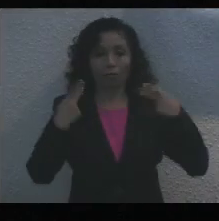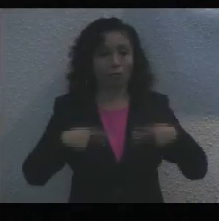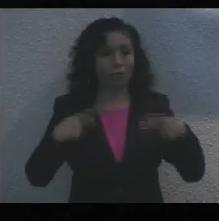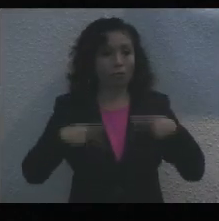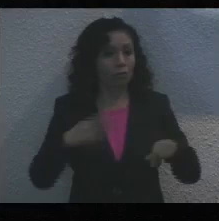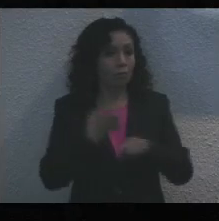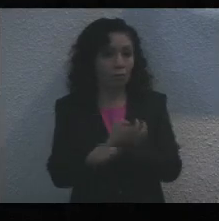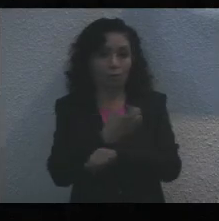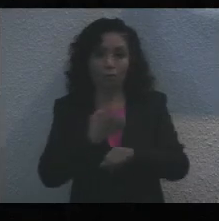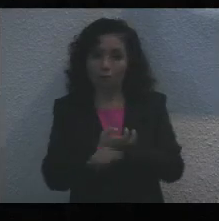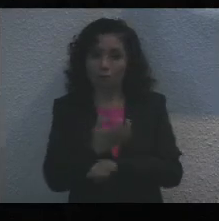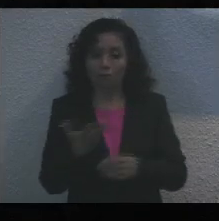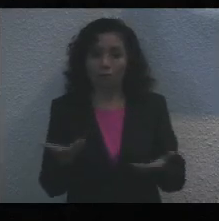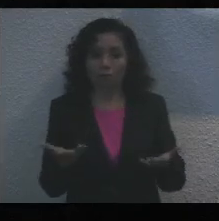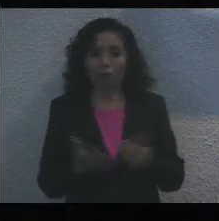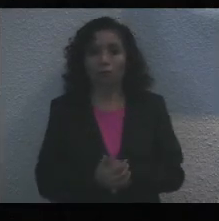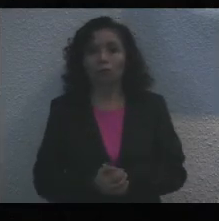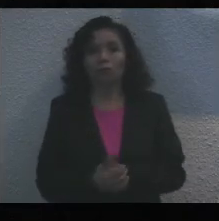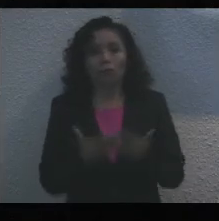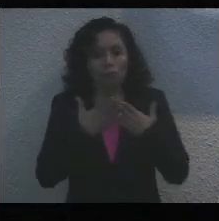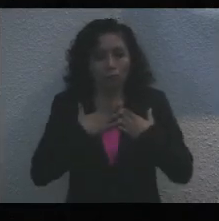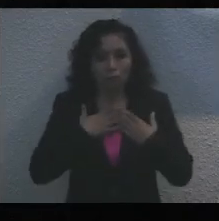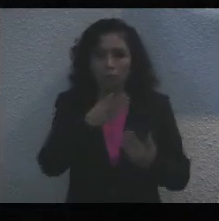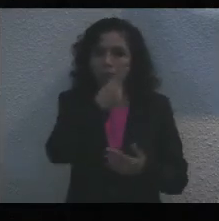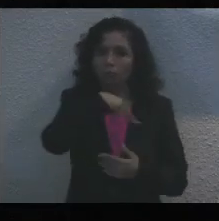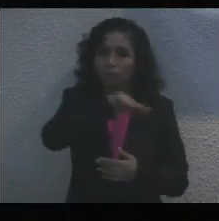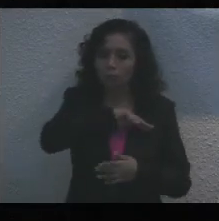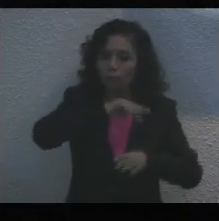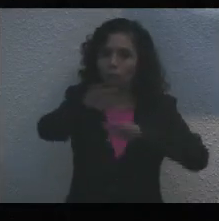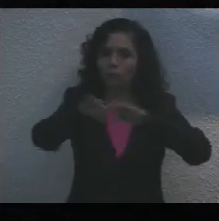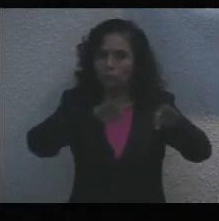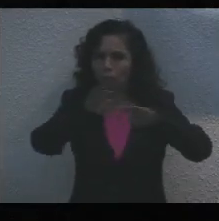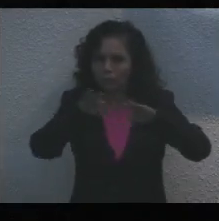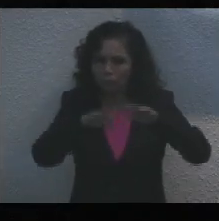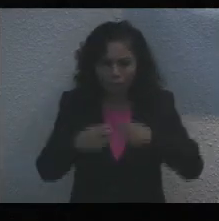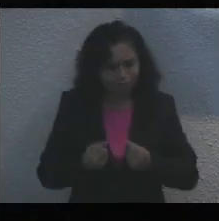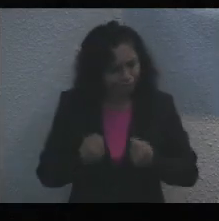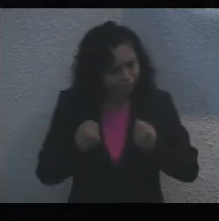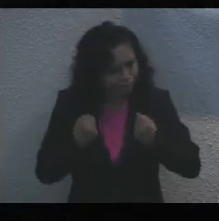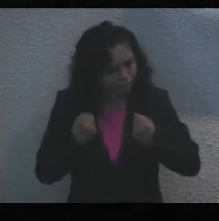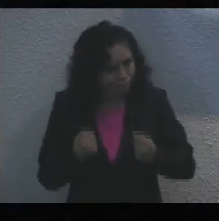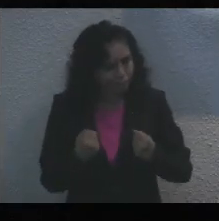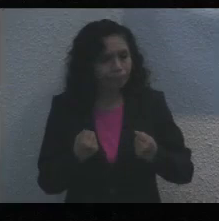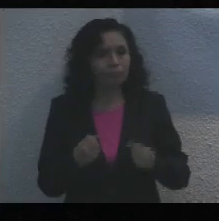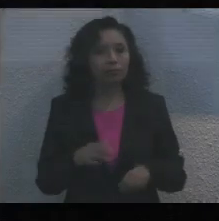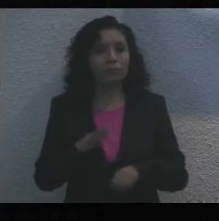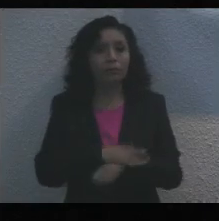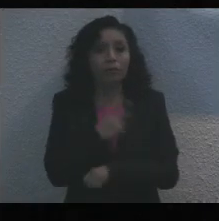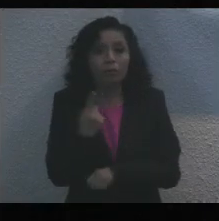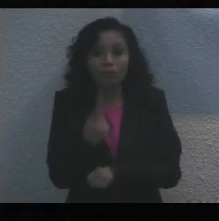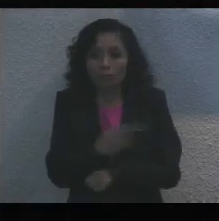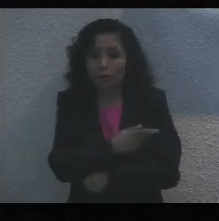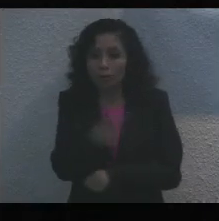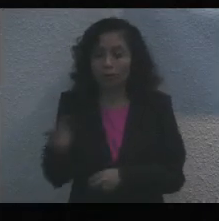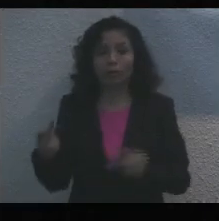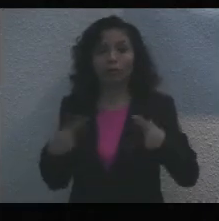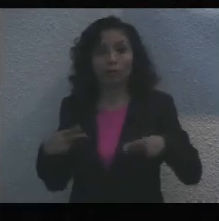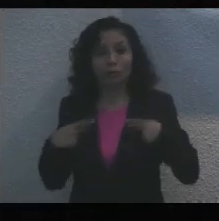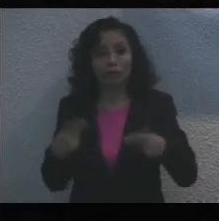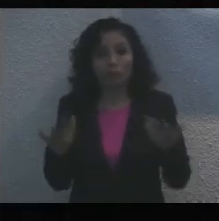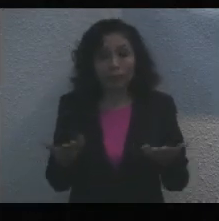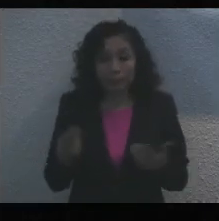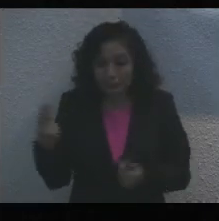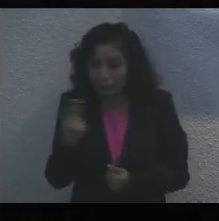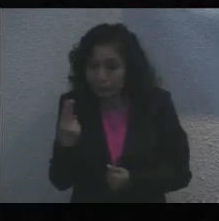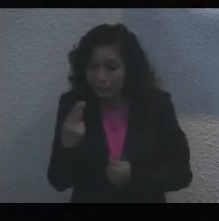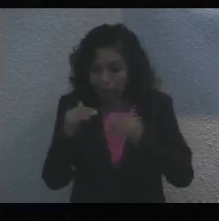Estado. Como servidores públicos, debemos trabajar aún más fuerte, porque las nuevas exigencias de la ciudadanía requieren